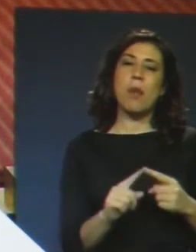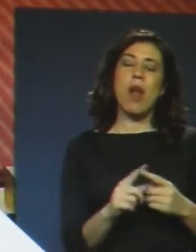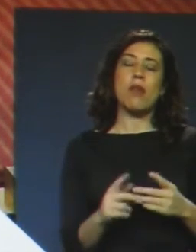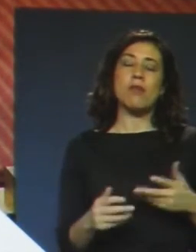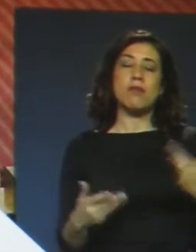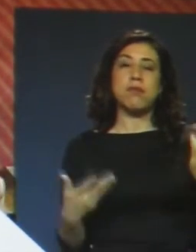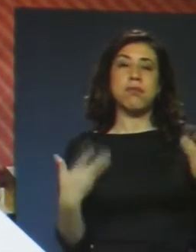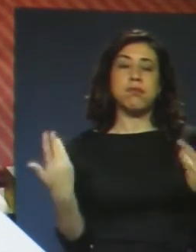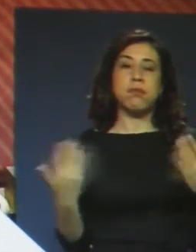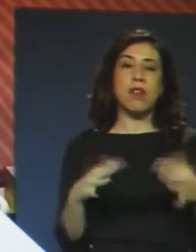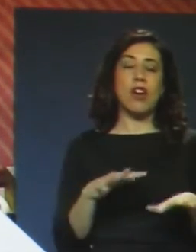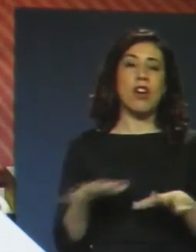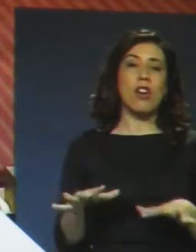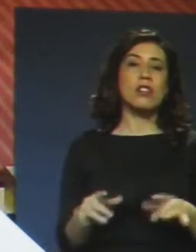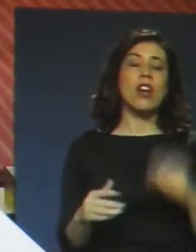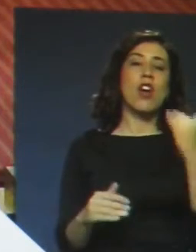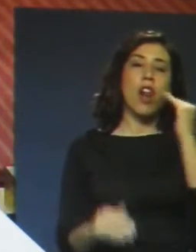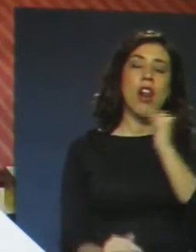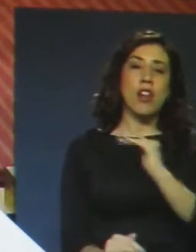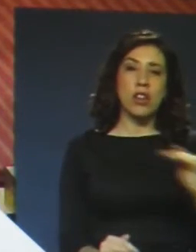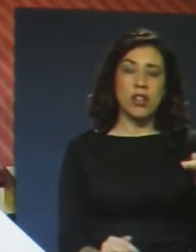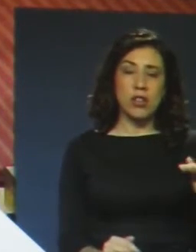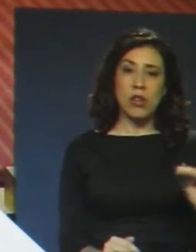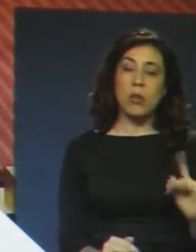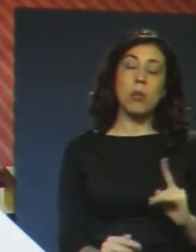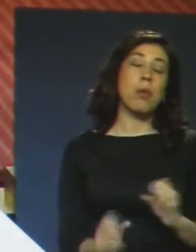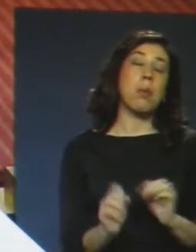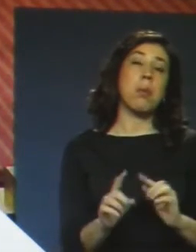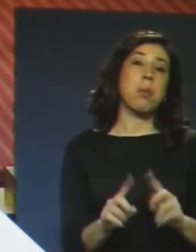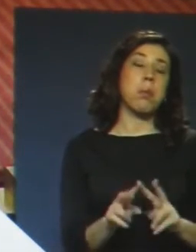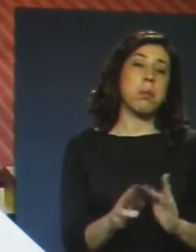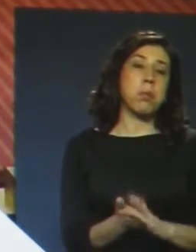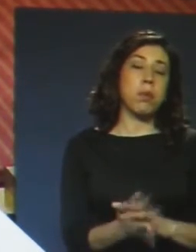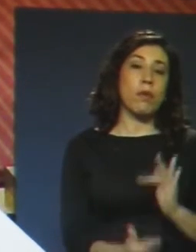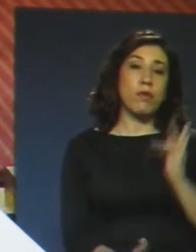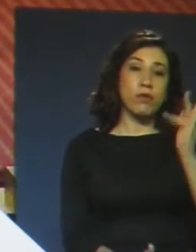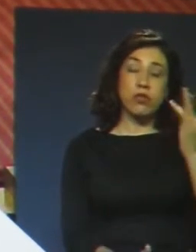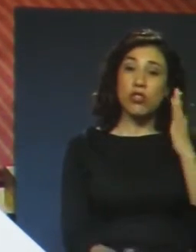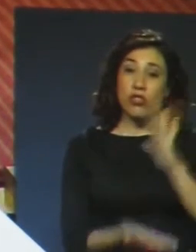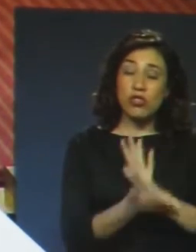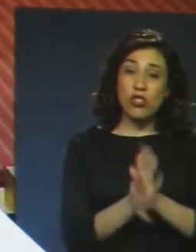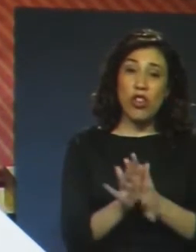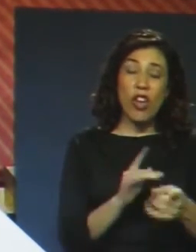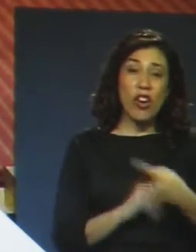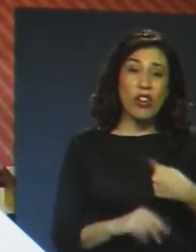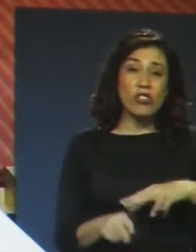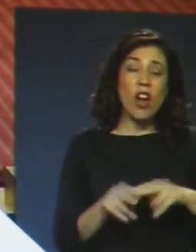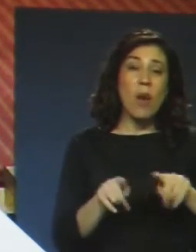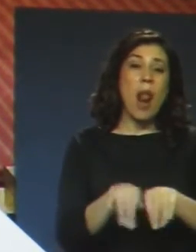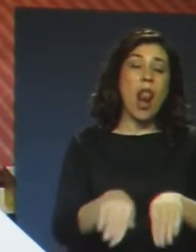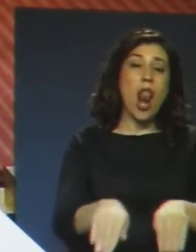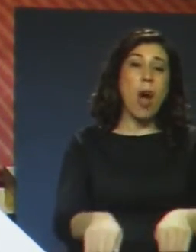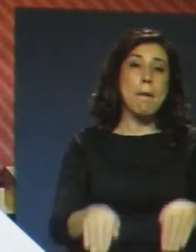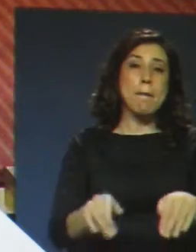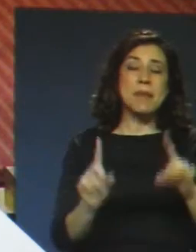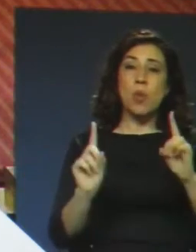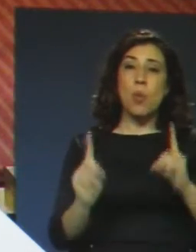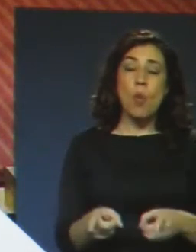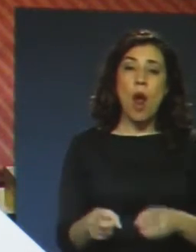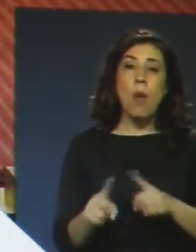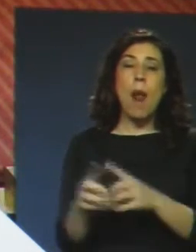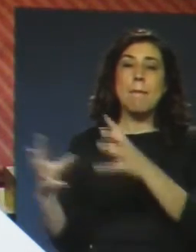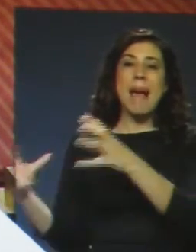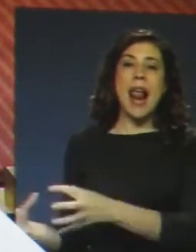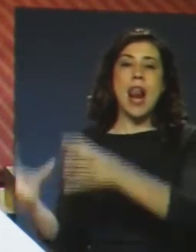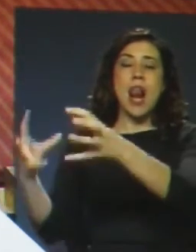de vaguedades con la infancia. No vaya a ser, señor presidente, que con todo quedemos en las mismas y se pasen la pelota